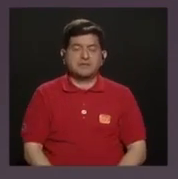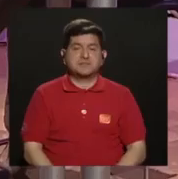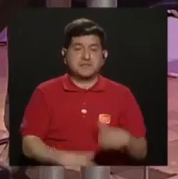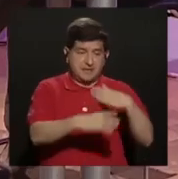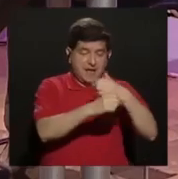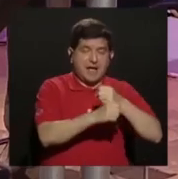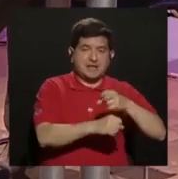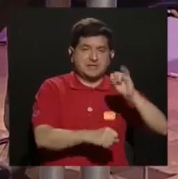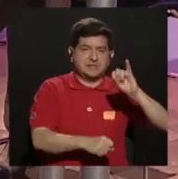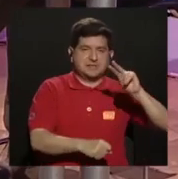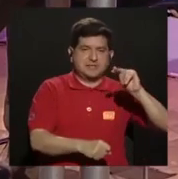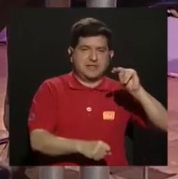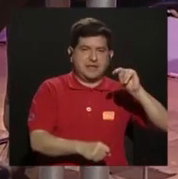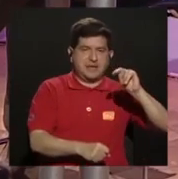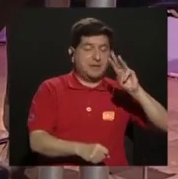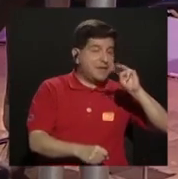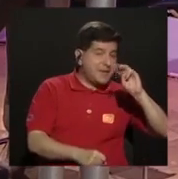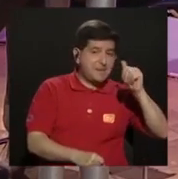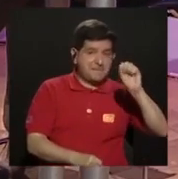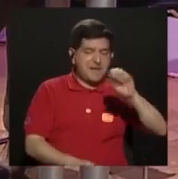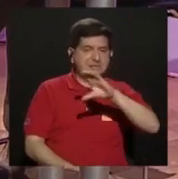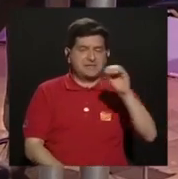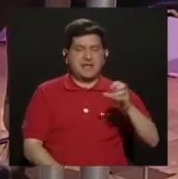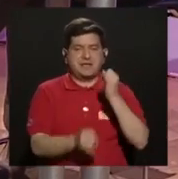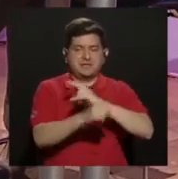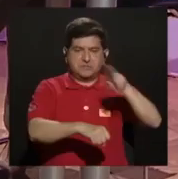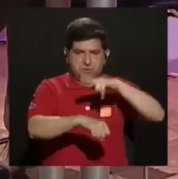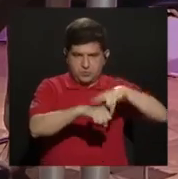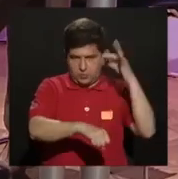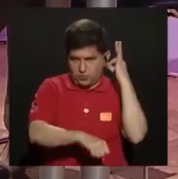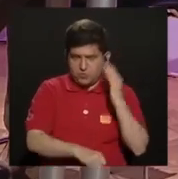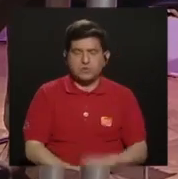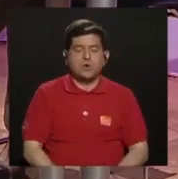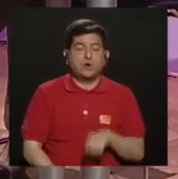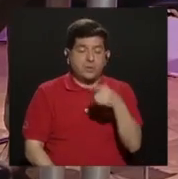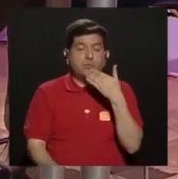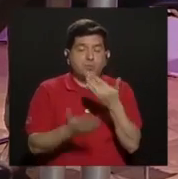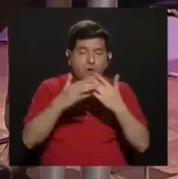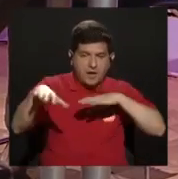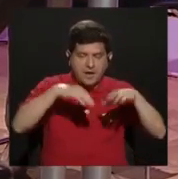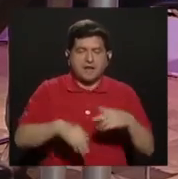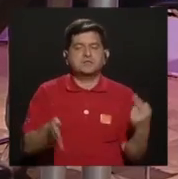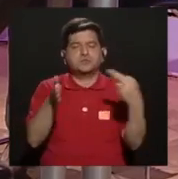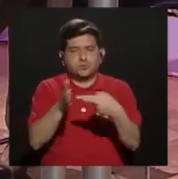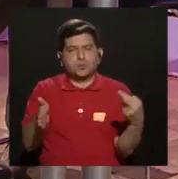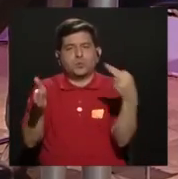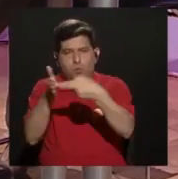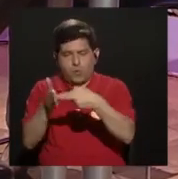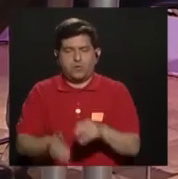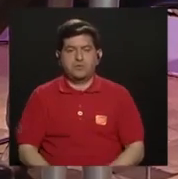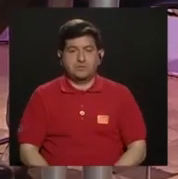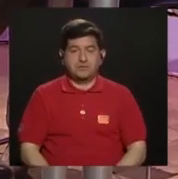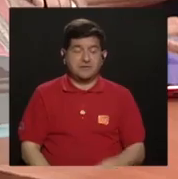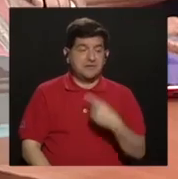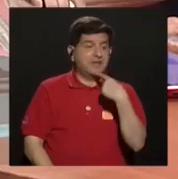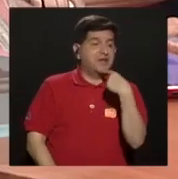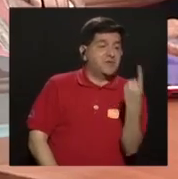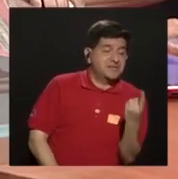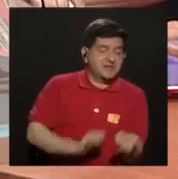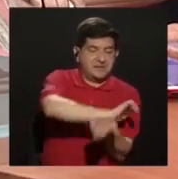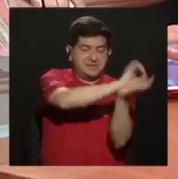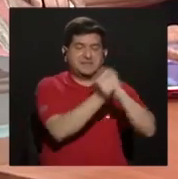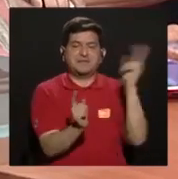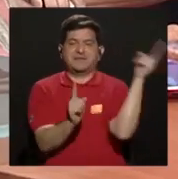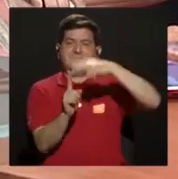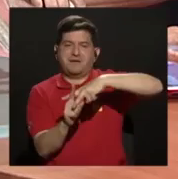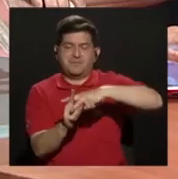¿verdad? Que las instituciones empiecen a replicar esas buenas acciones y entonces se pase ya de la palabra a una ejecución donde